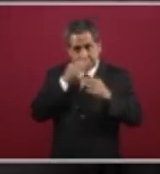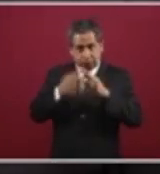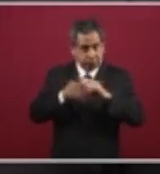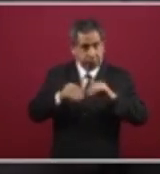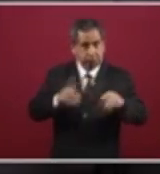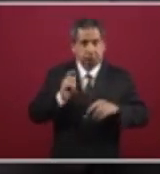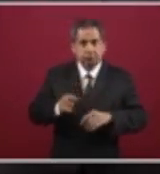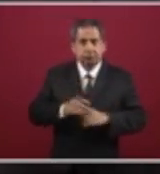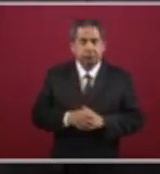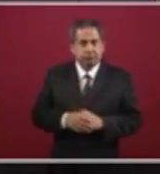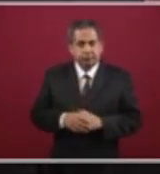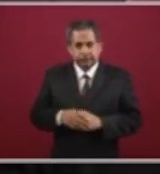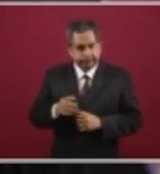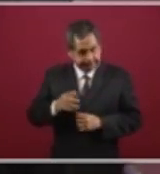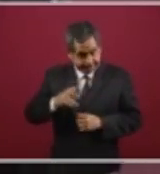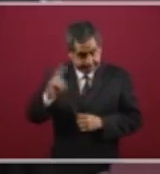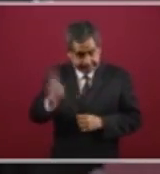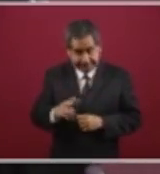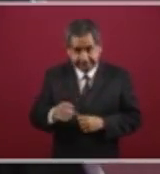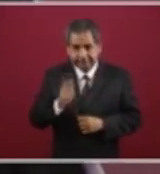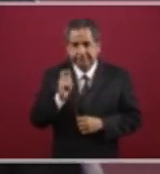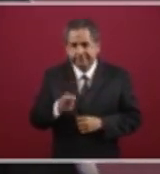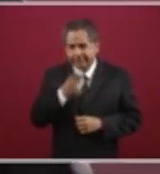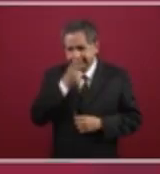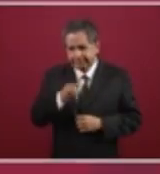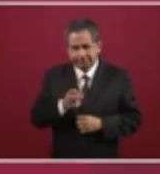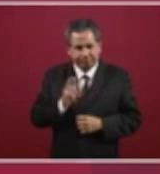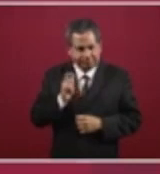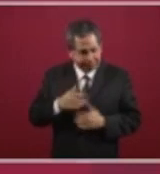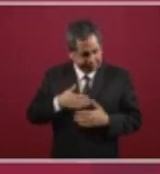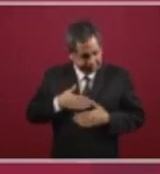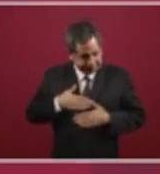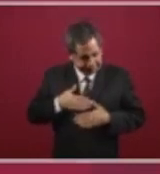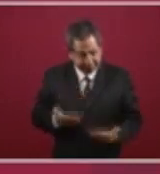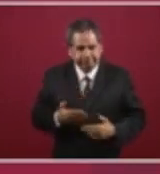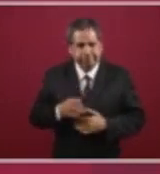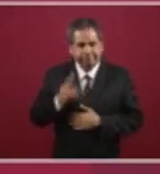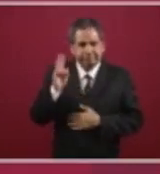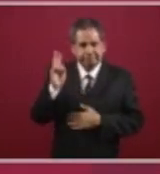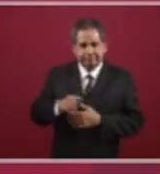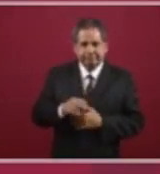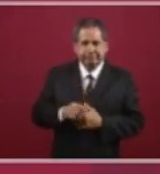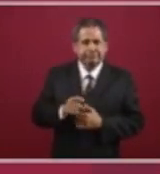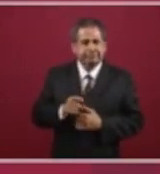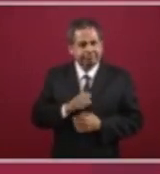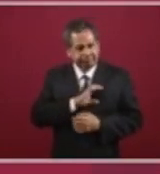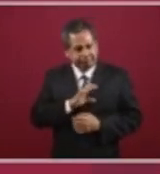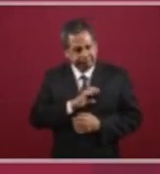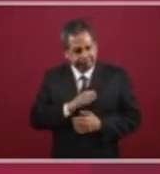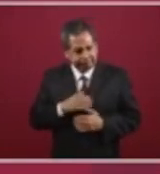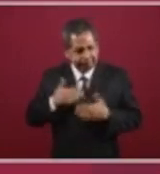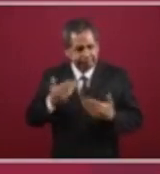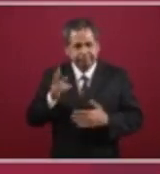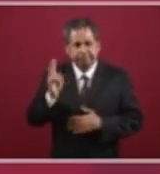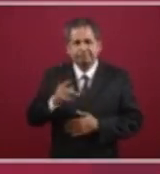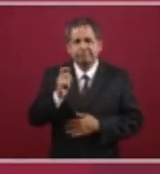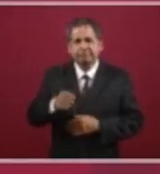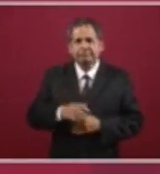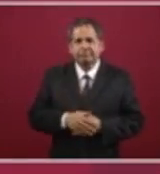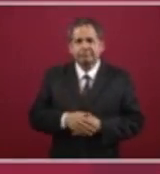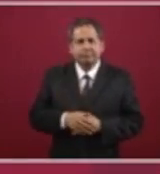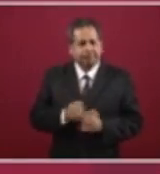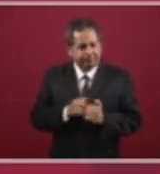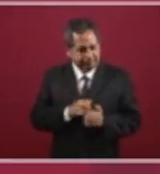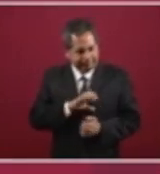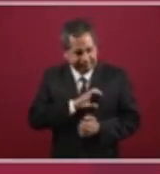hay, la verdad, lo digo de manera fraterna, cariñosa,